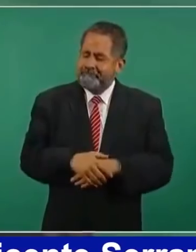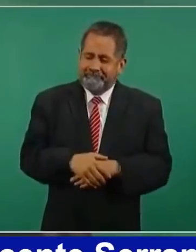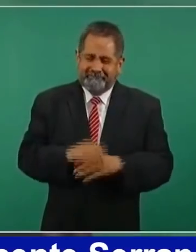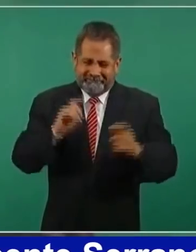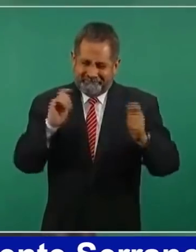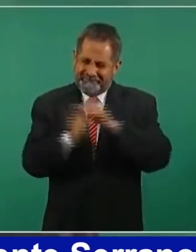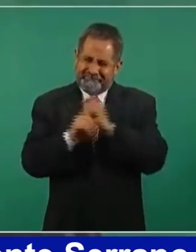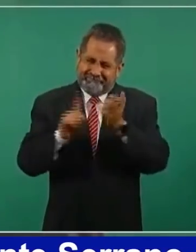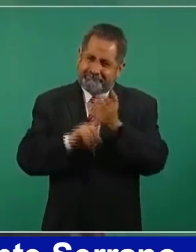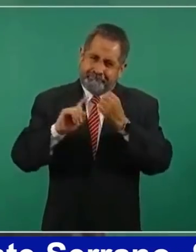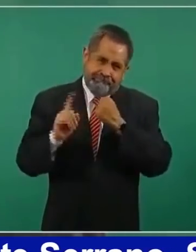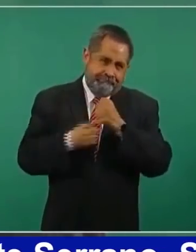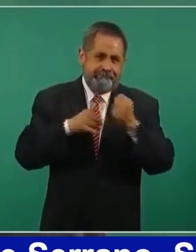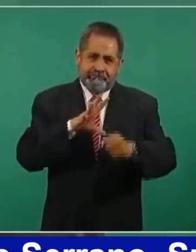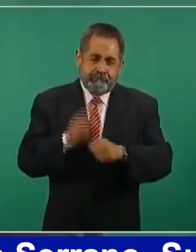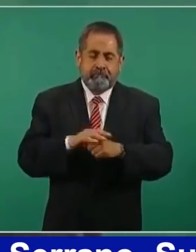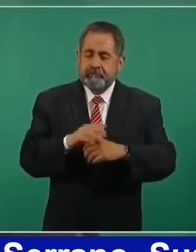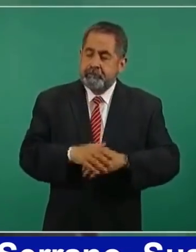de fondo,